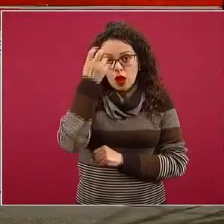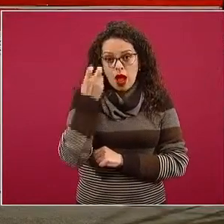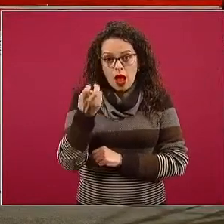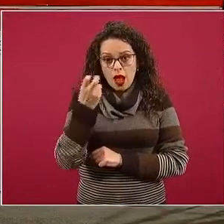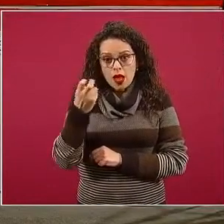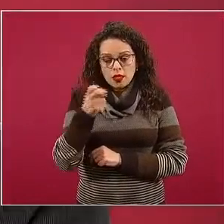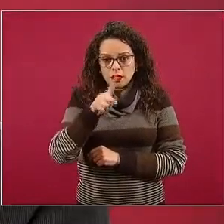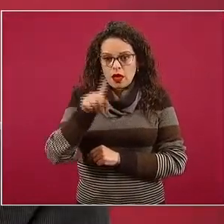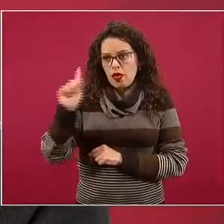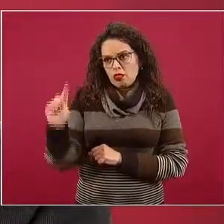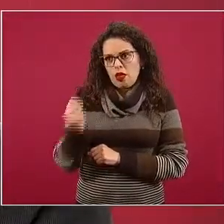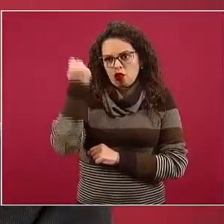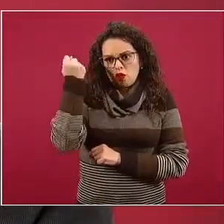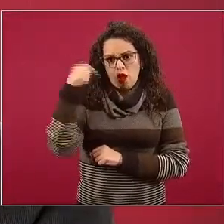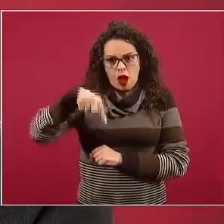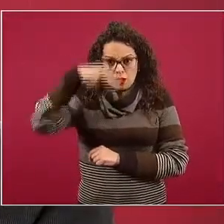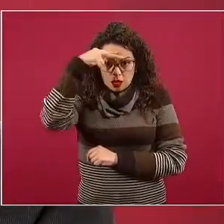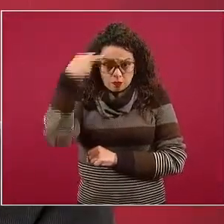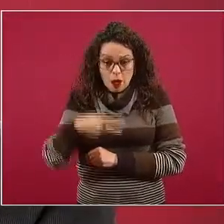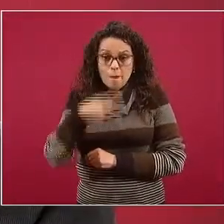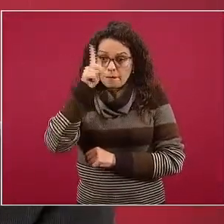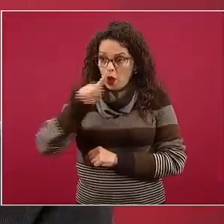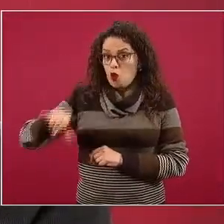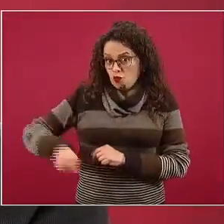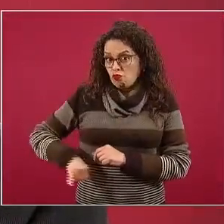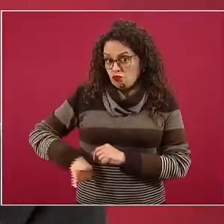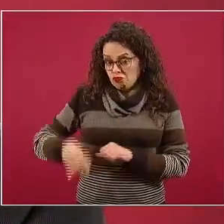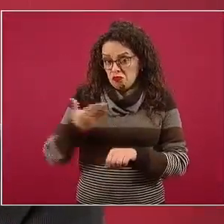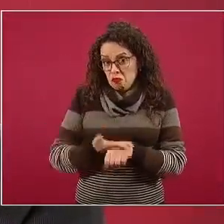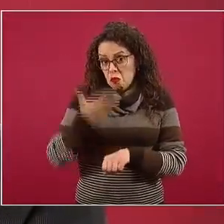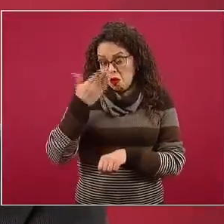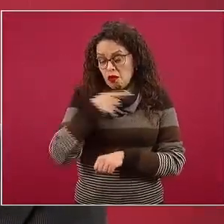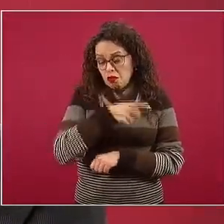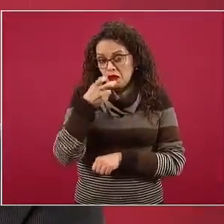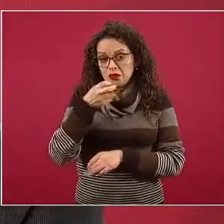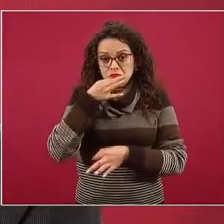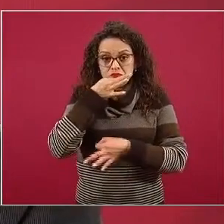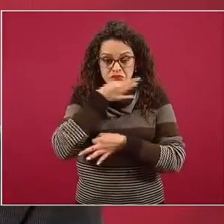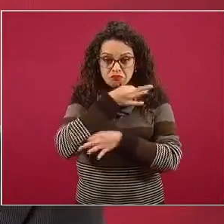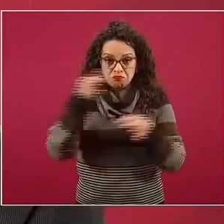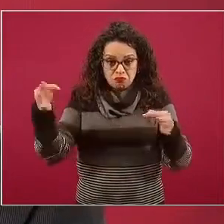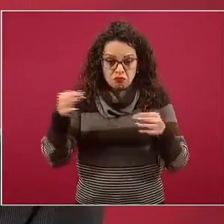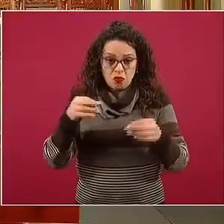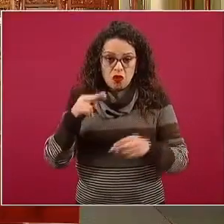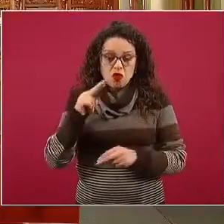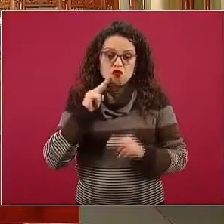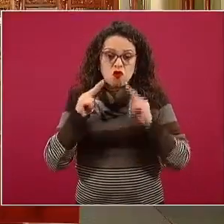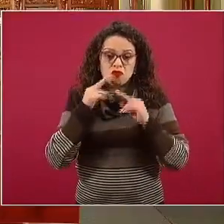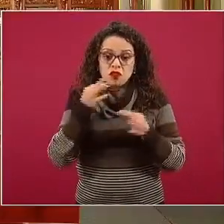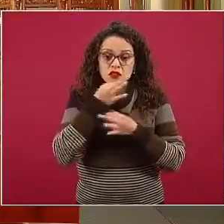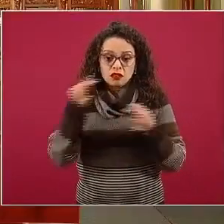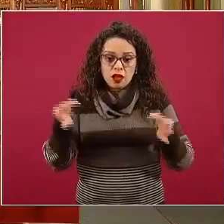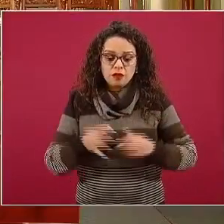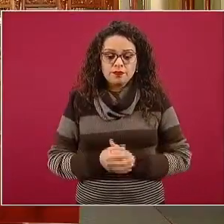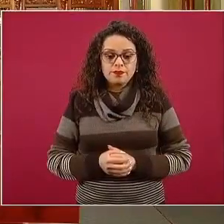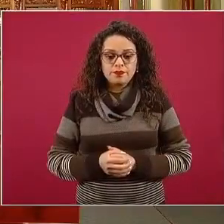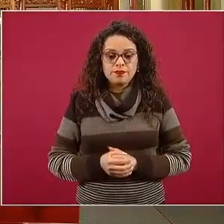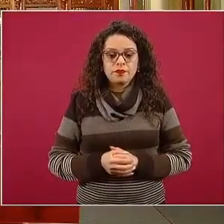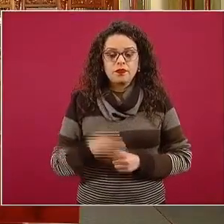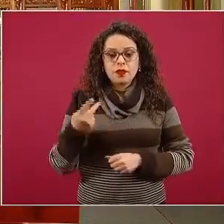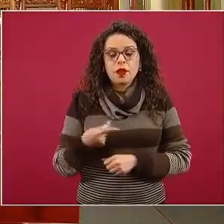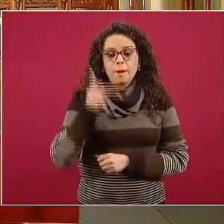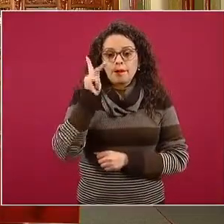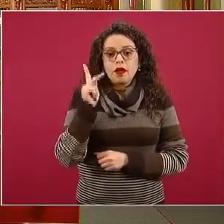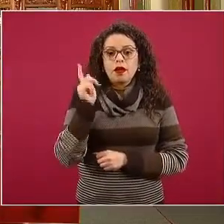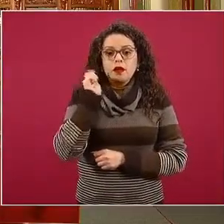una noticia interesante. Diría lo que hemos dicho para otras innovaciones tecnológicas y espero que las personas que tienden a